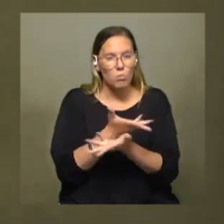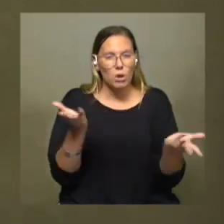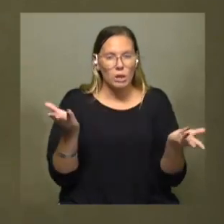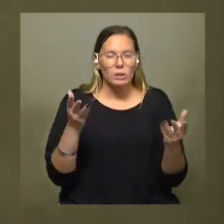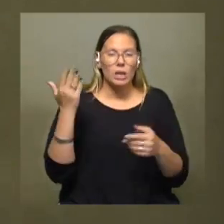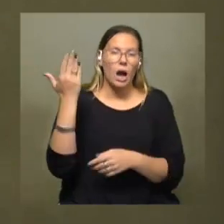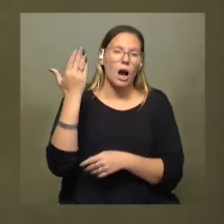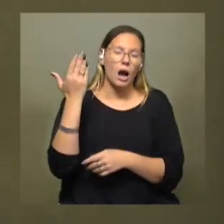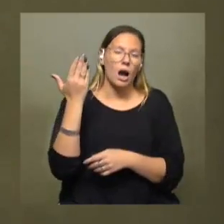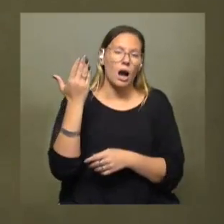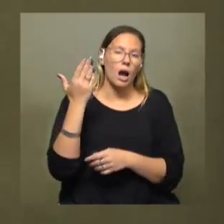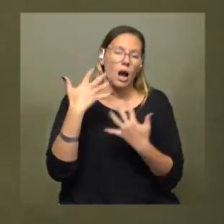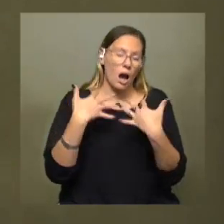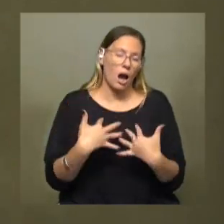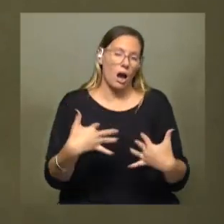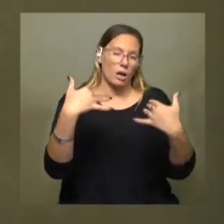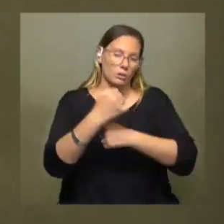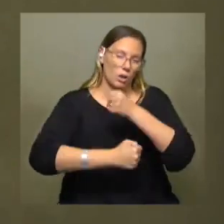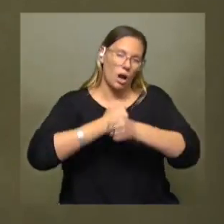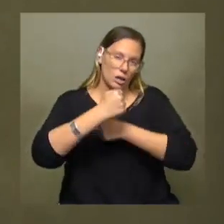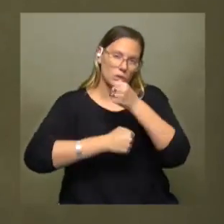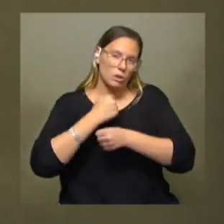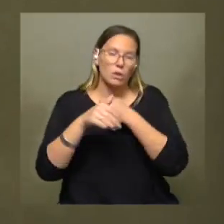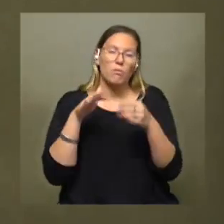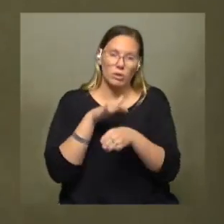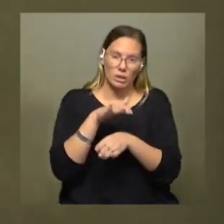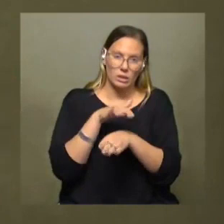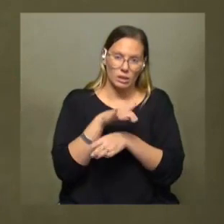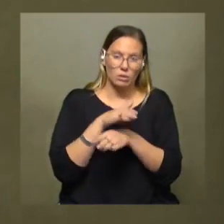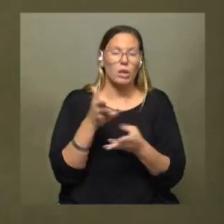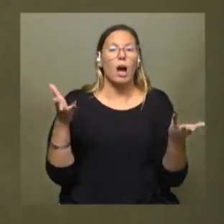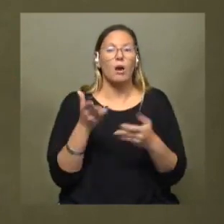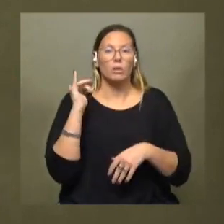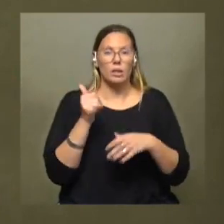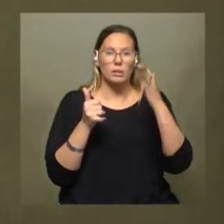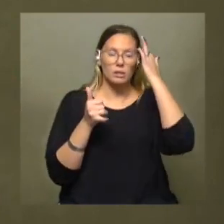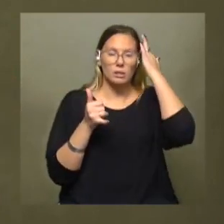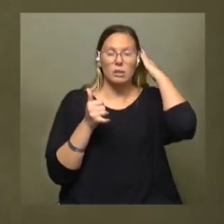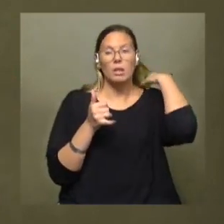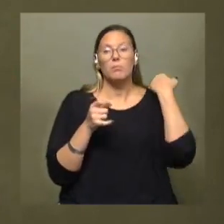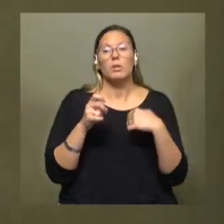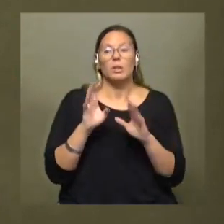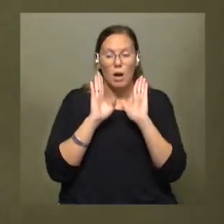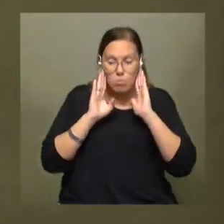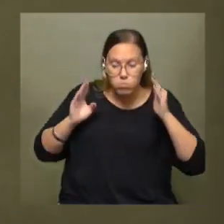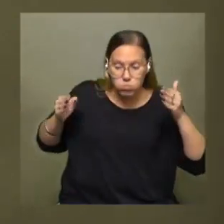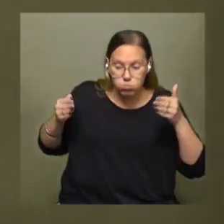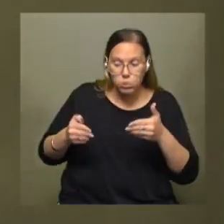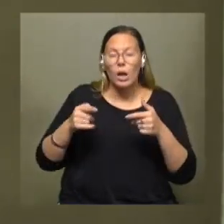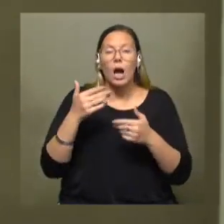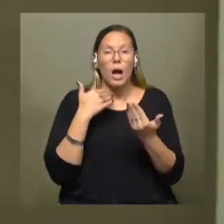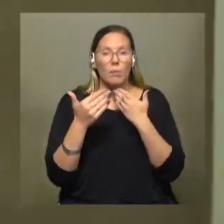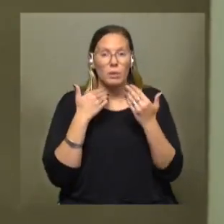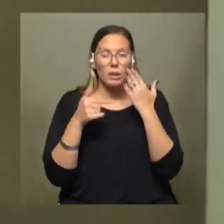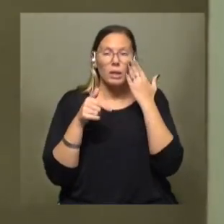emblemático de todos los años. Un fuerte abrazo y felicitaciones para todos y todas ellos. Y ahora sí, me voy a centrar en lo que vinimos a hablar, que